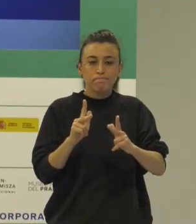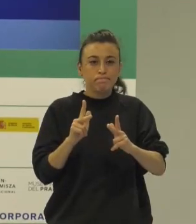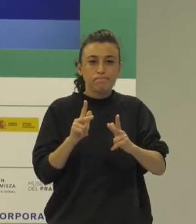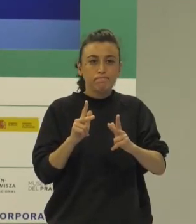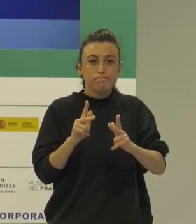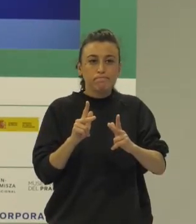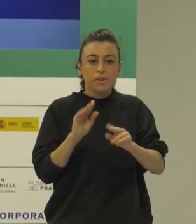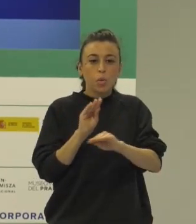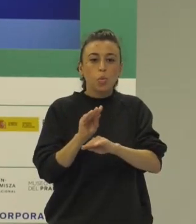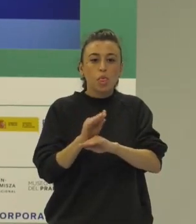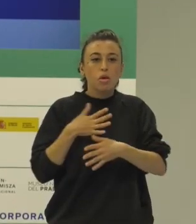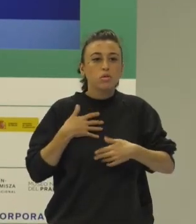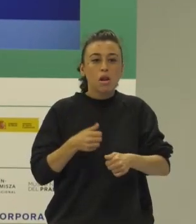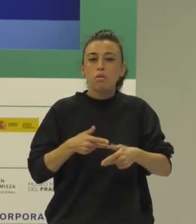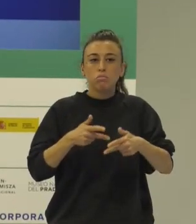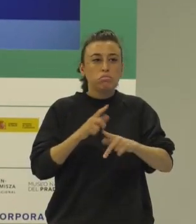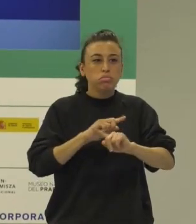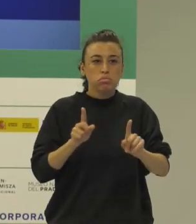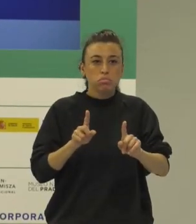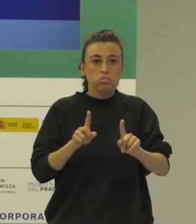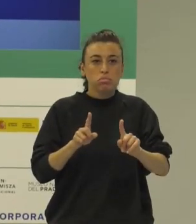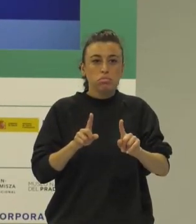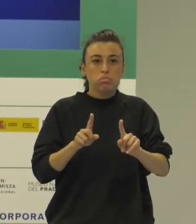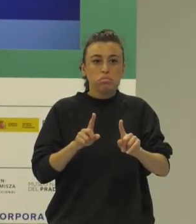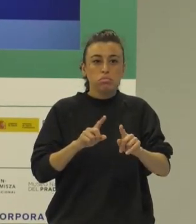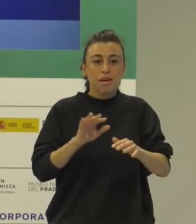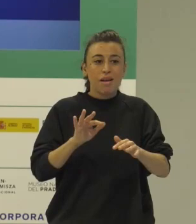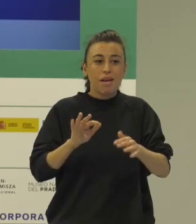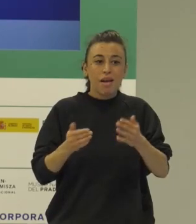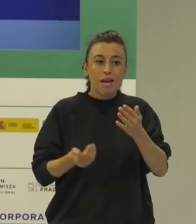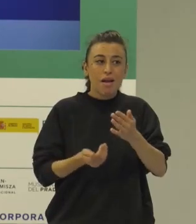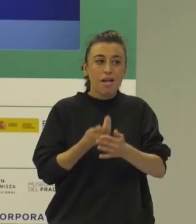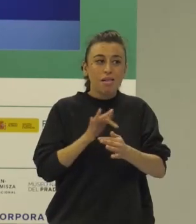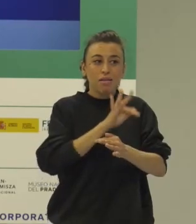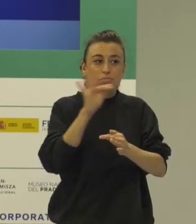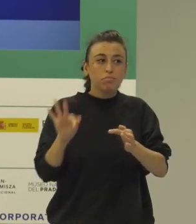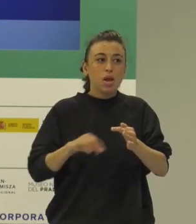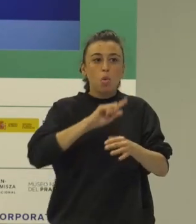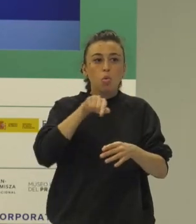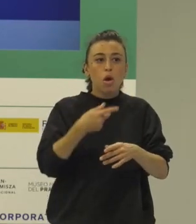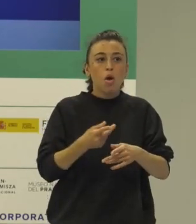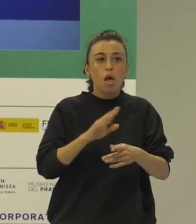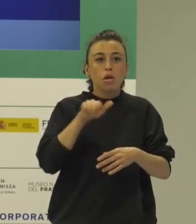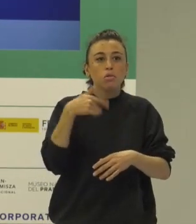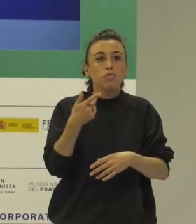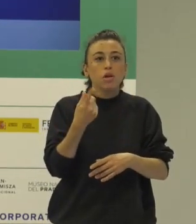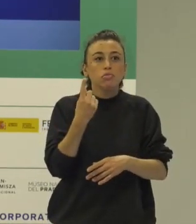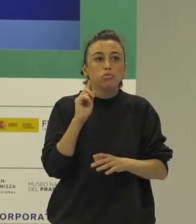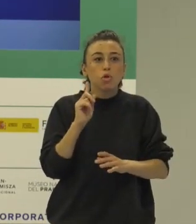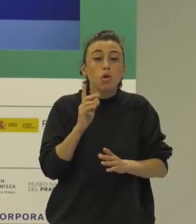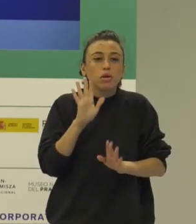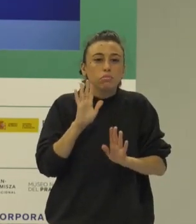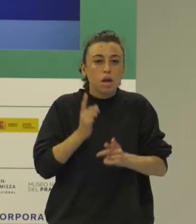cuidados de salud, que solo pueden salir una hora al día, a veces. A las personas que les visitan